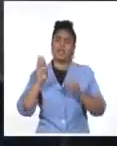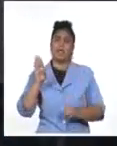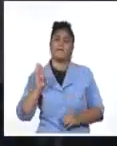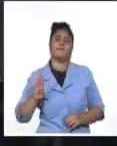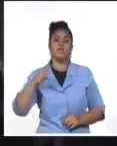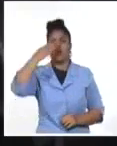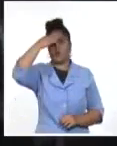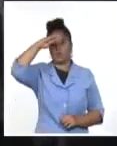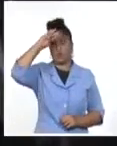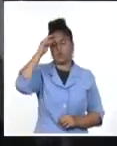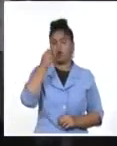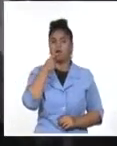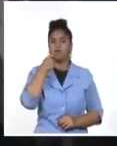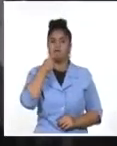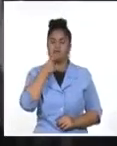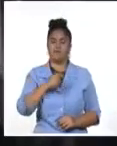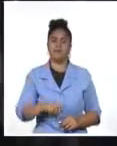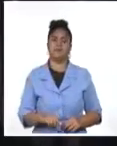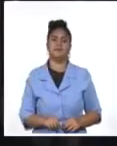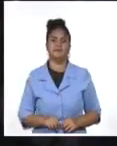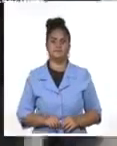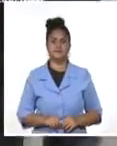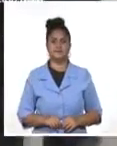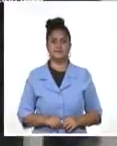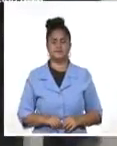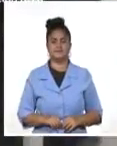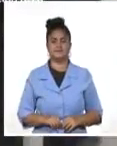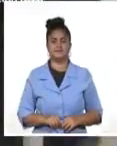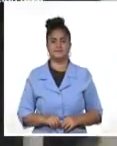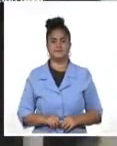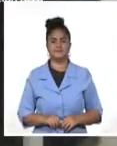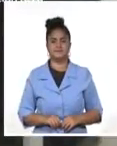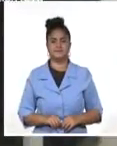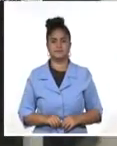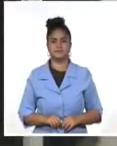de alto desempeño en Cuba. Sin Castillo, para el Sistema Informativo.